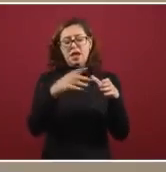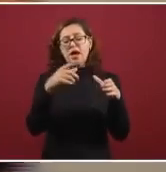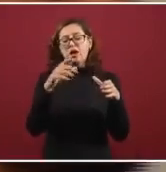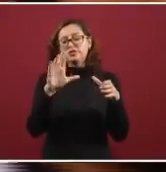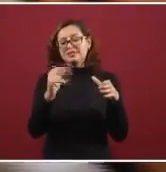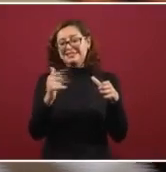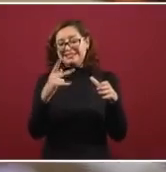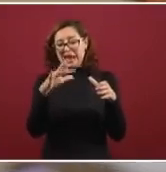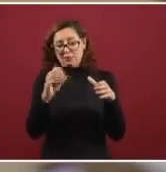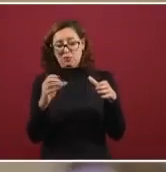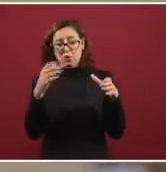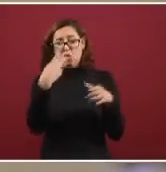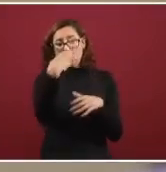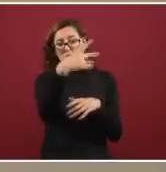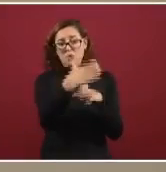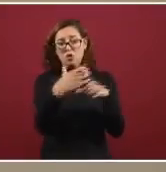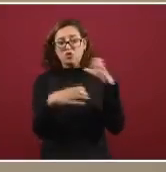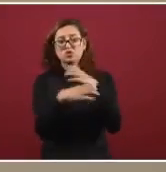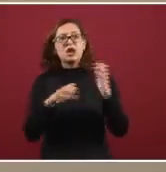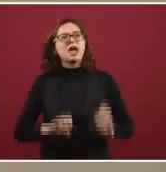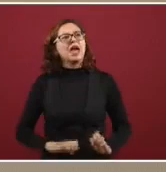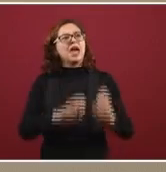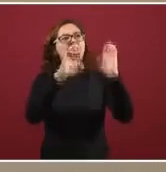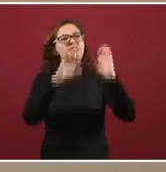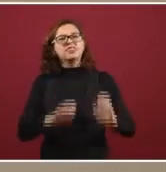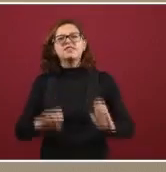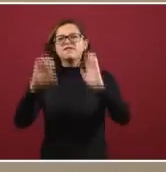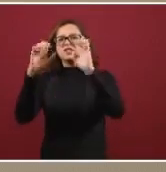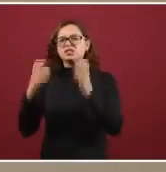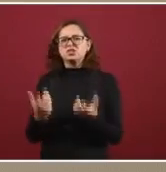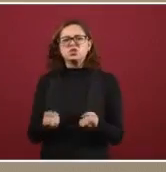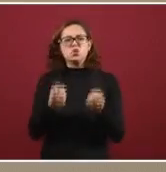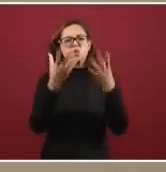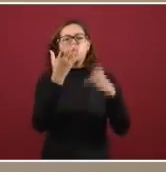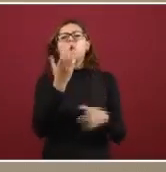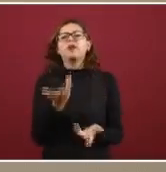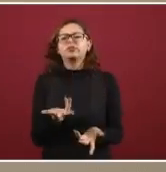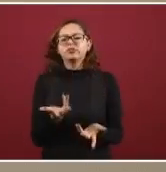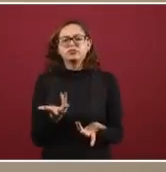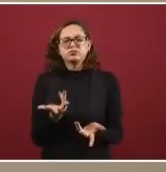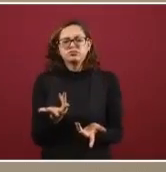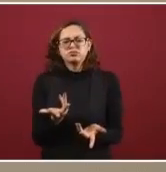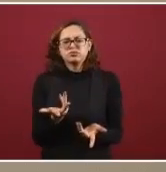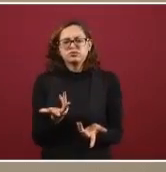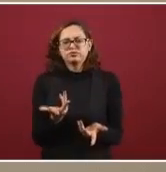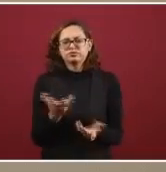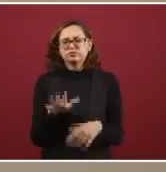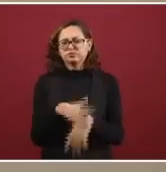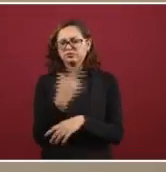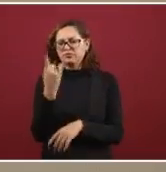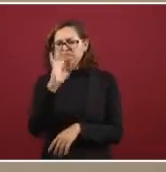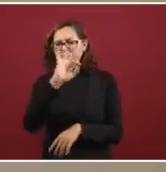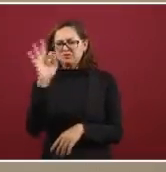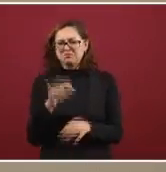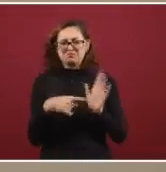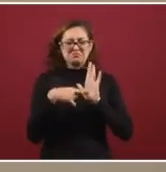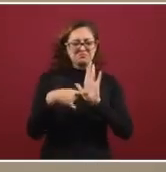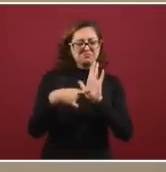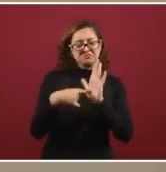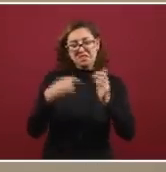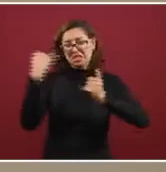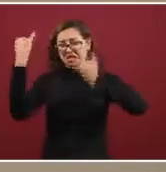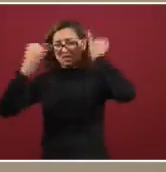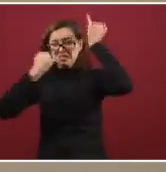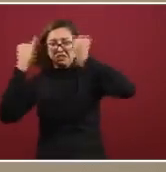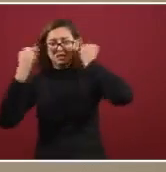de activos de la organización sinaloense es la han puesto de la manera que han querido y lo único que se tiene en la